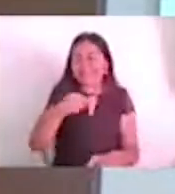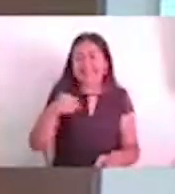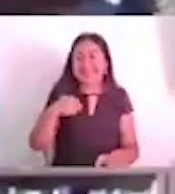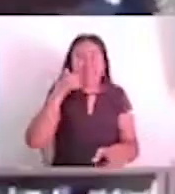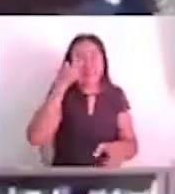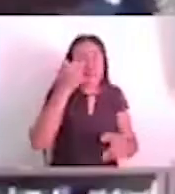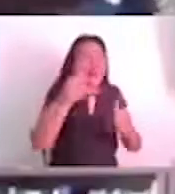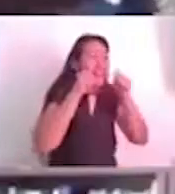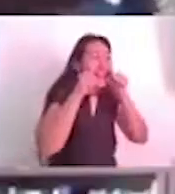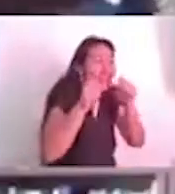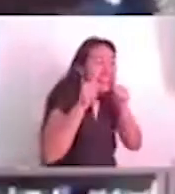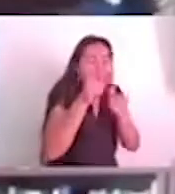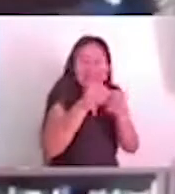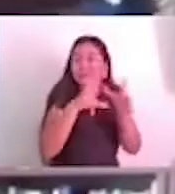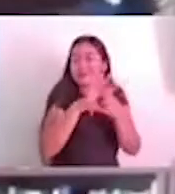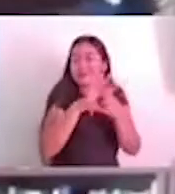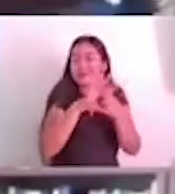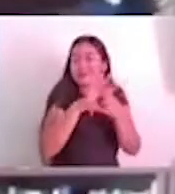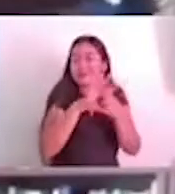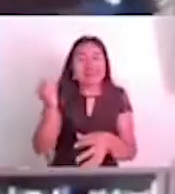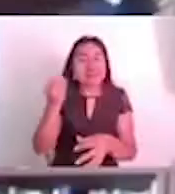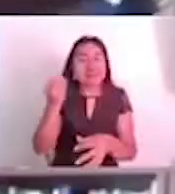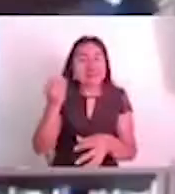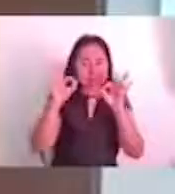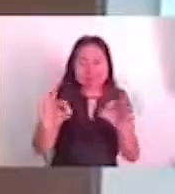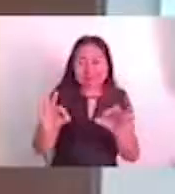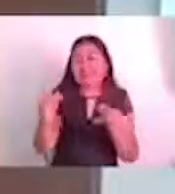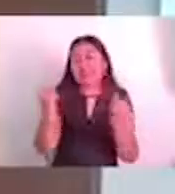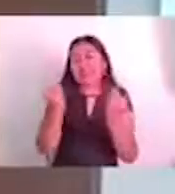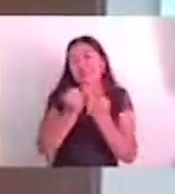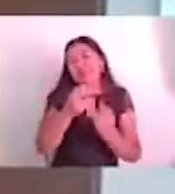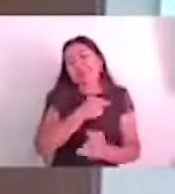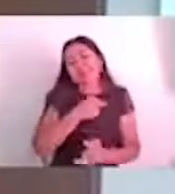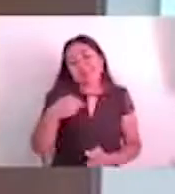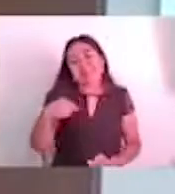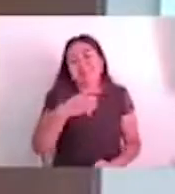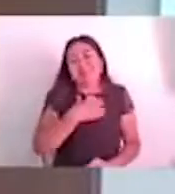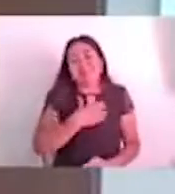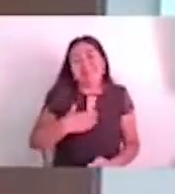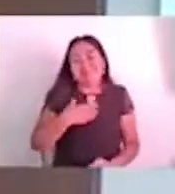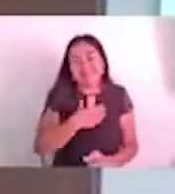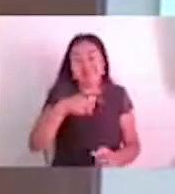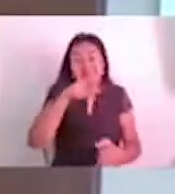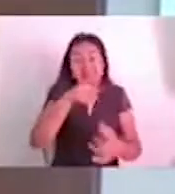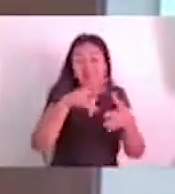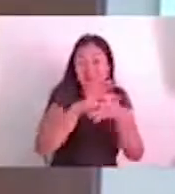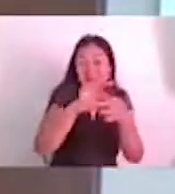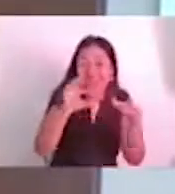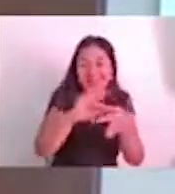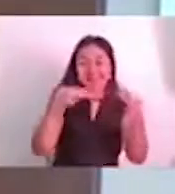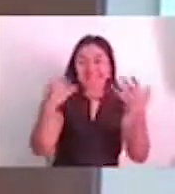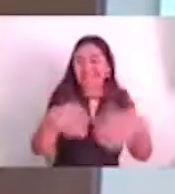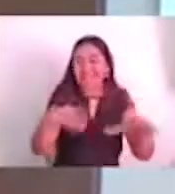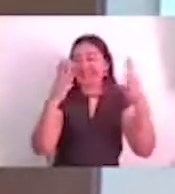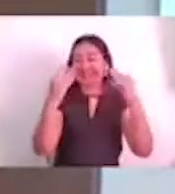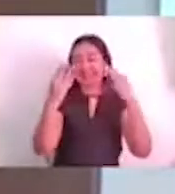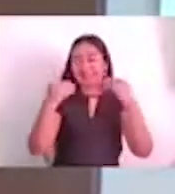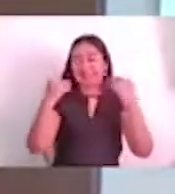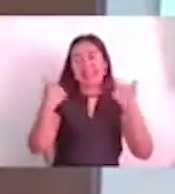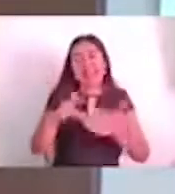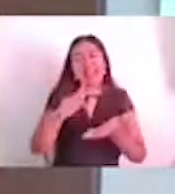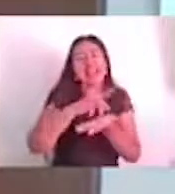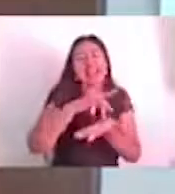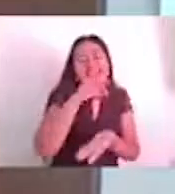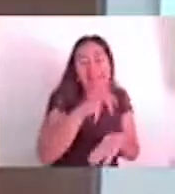acompañar. Muchas gracias. Y a disfrutar de todo lo que tú nos vas enseñando y nos vas platicando y de